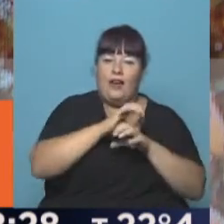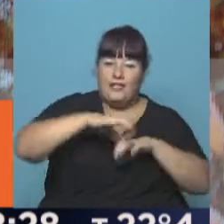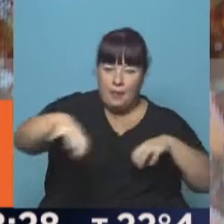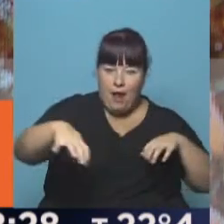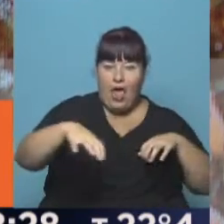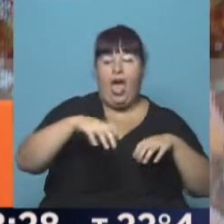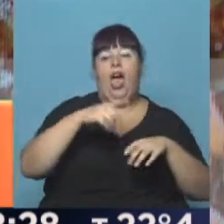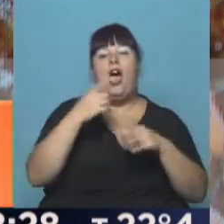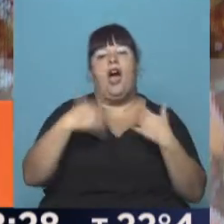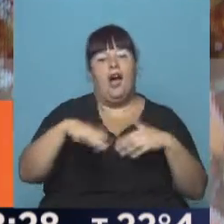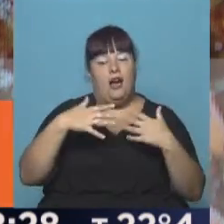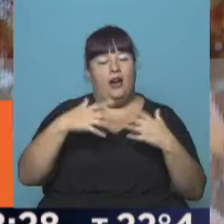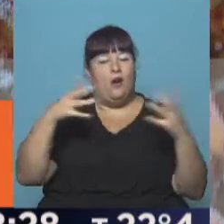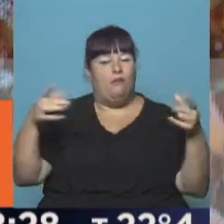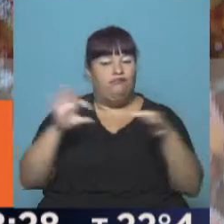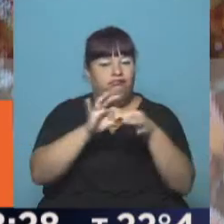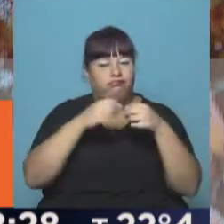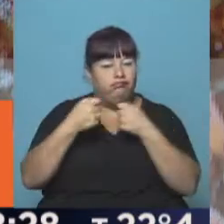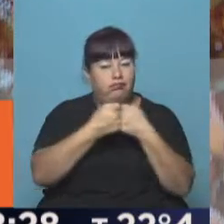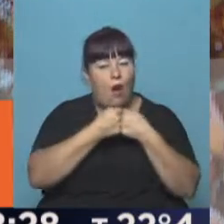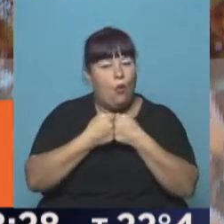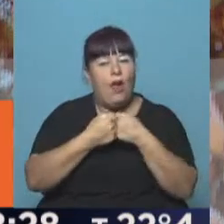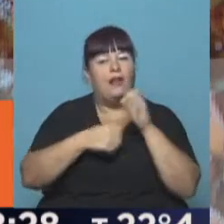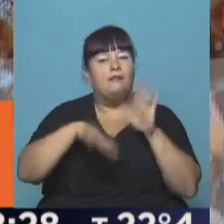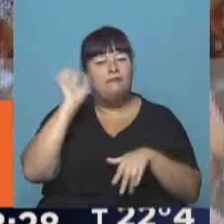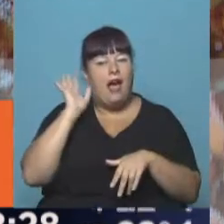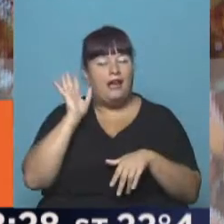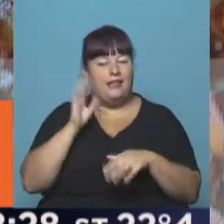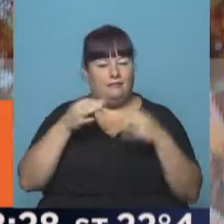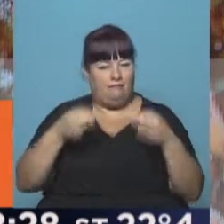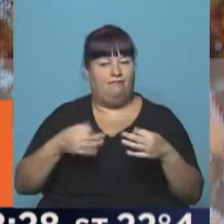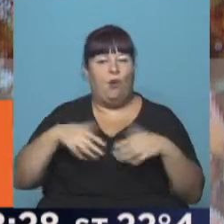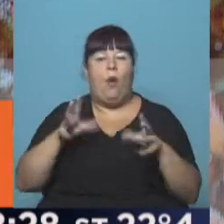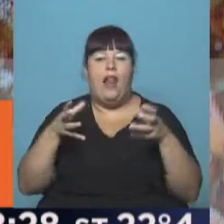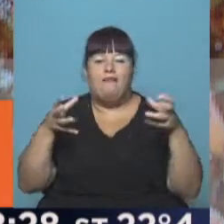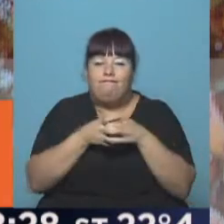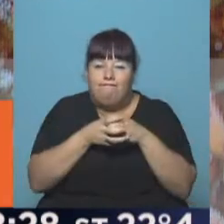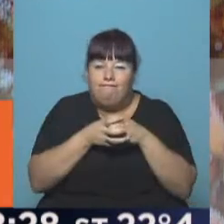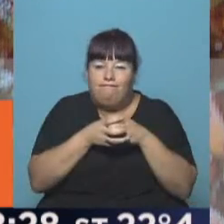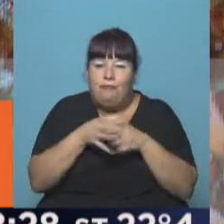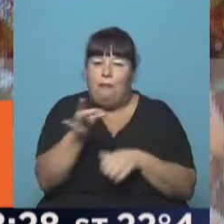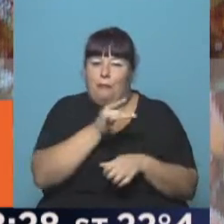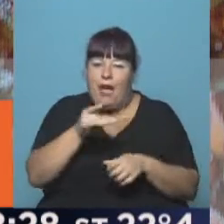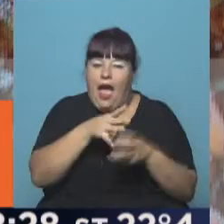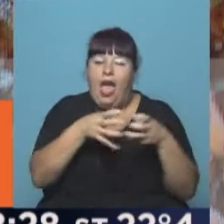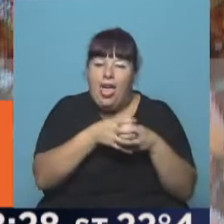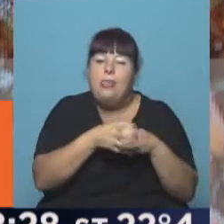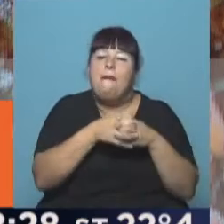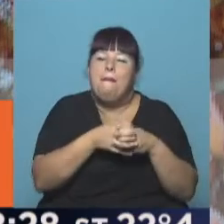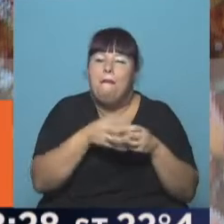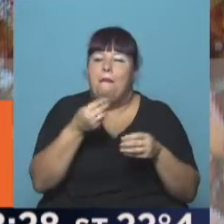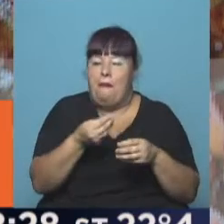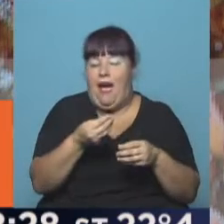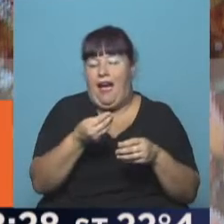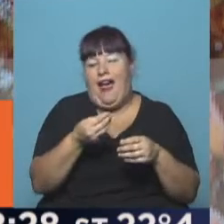trabajo, con una gran sintonía, yo diría, de gran sororidad, de gran apego, para que,